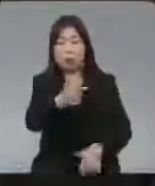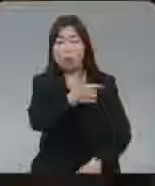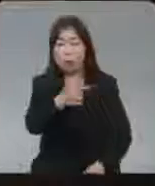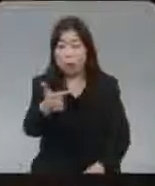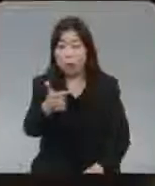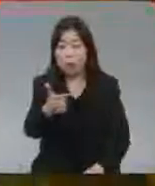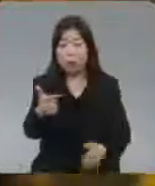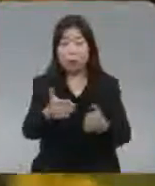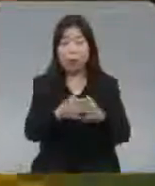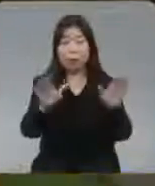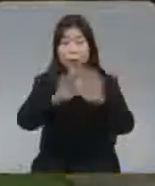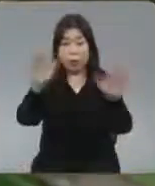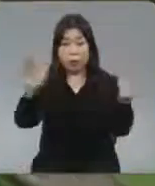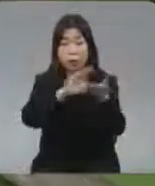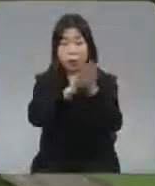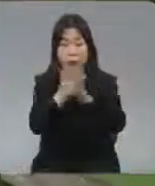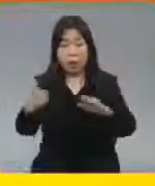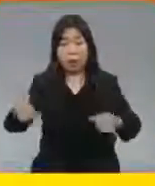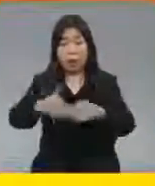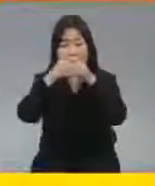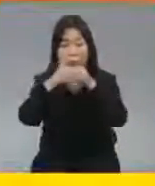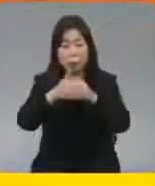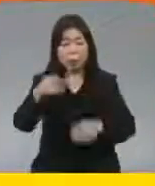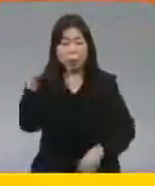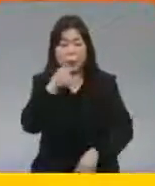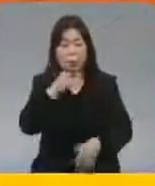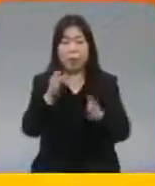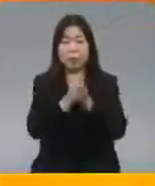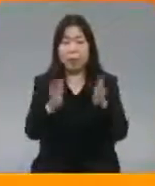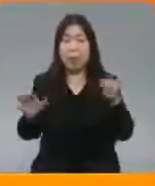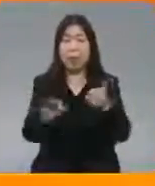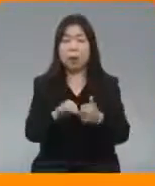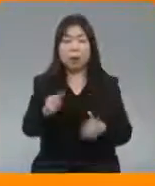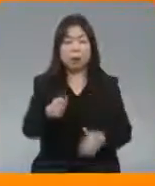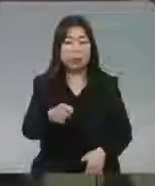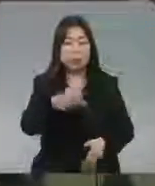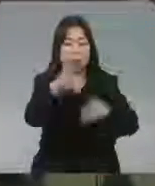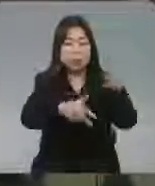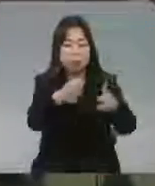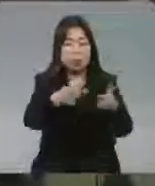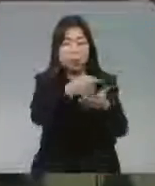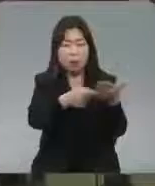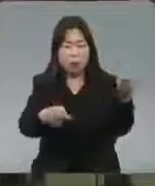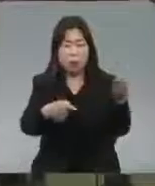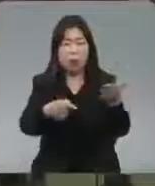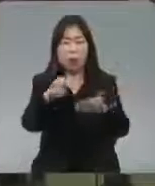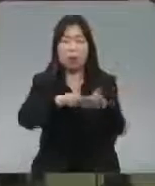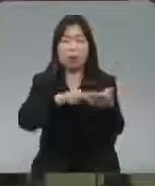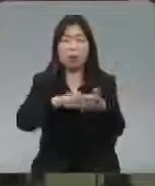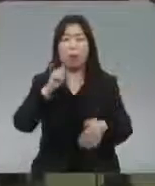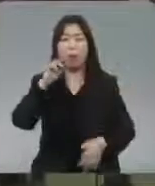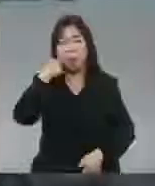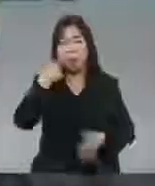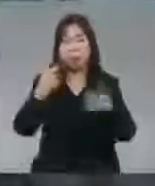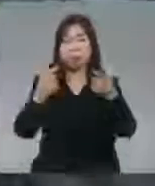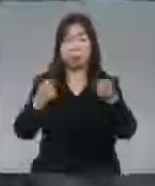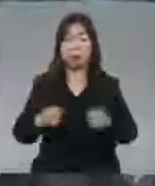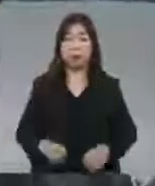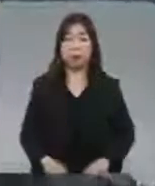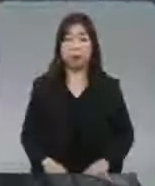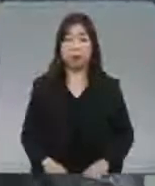según los pronósticos actuales siempre gobierno surcoreano se comprometió ante la sociedad global a disminuir la emisión de gases de efecto